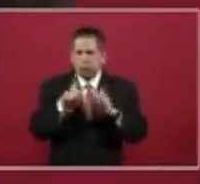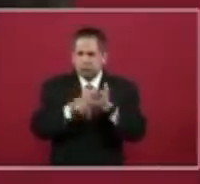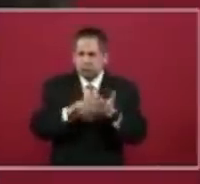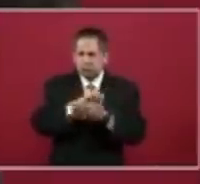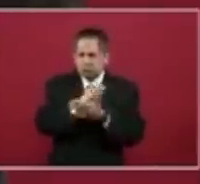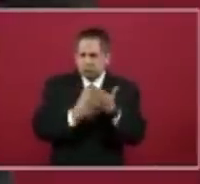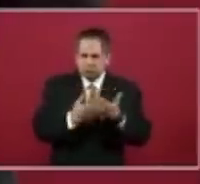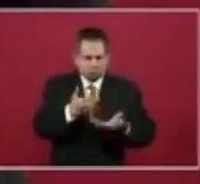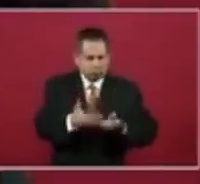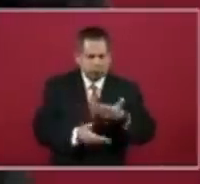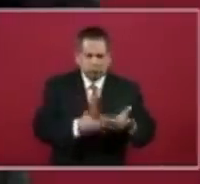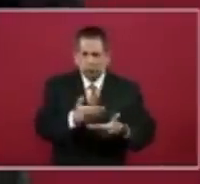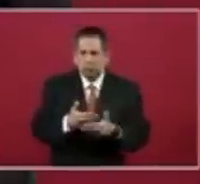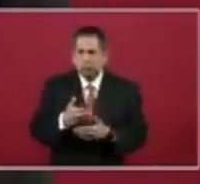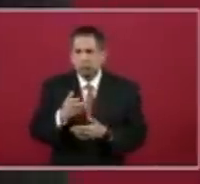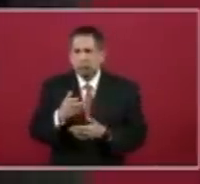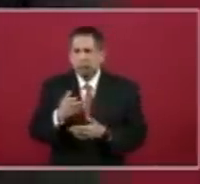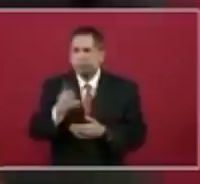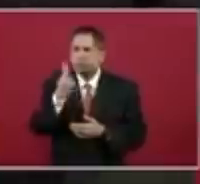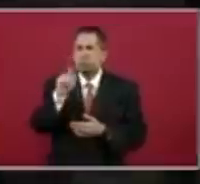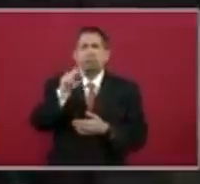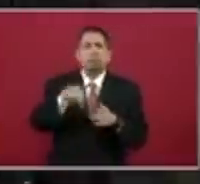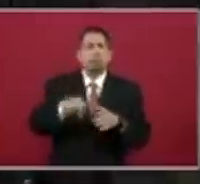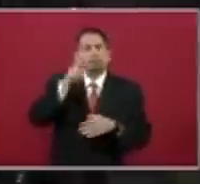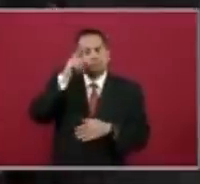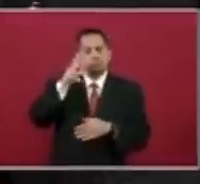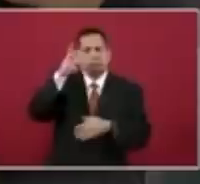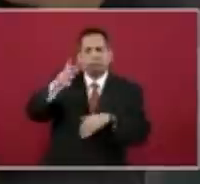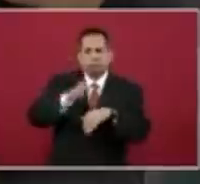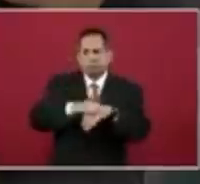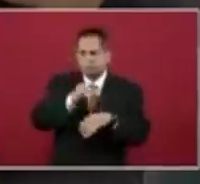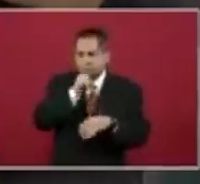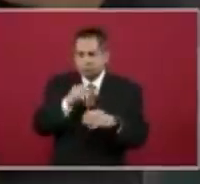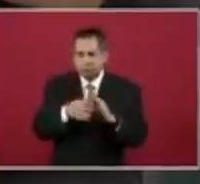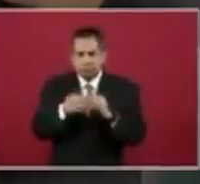contratos de servicio. Entonces, ¿no hay plan para más farm outs más adelante?